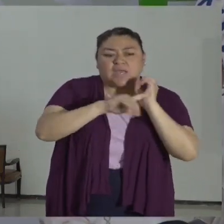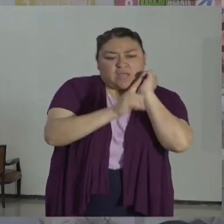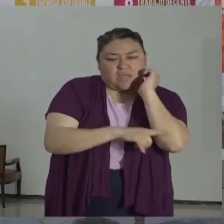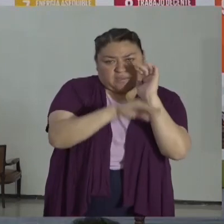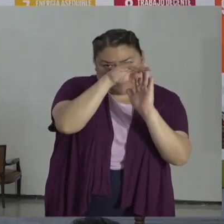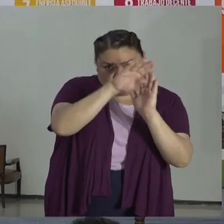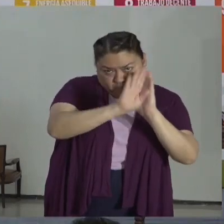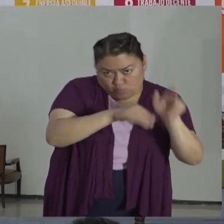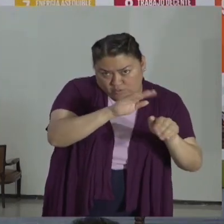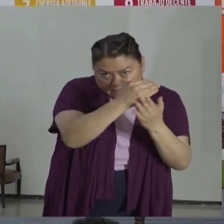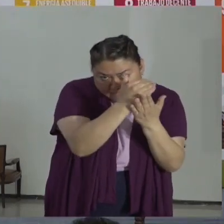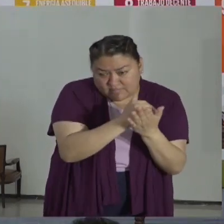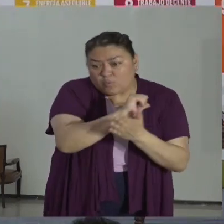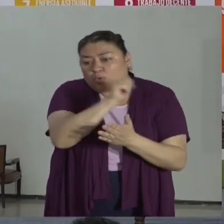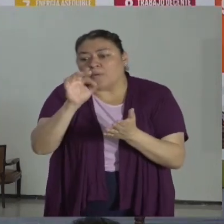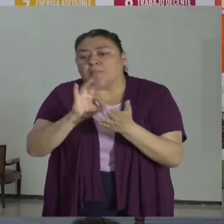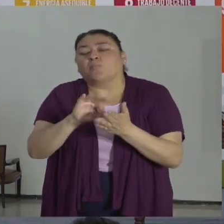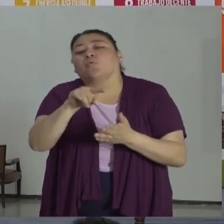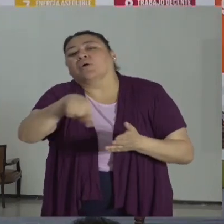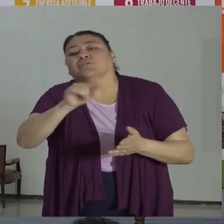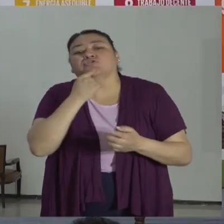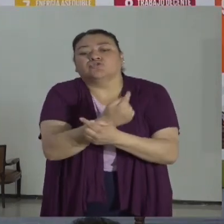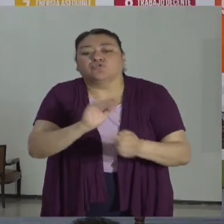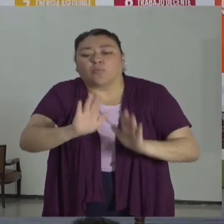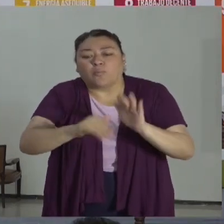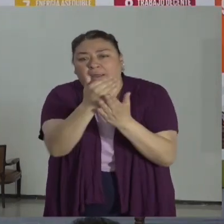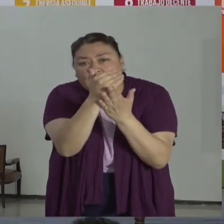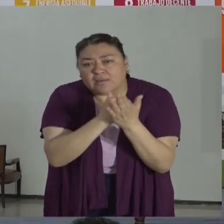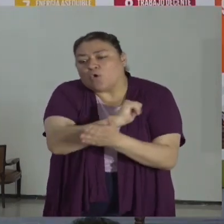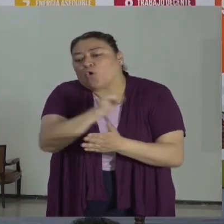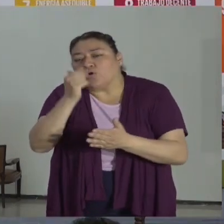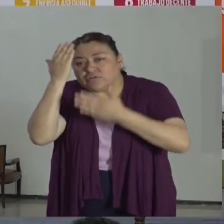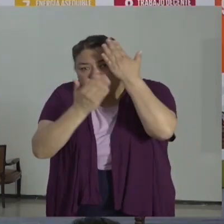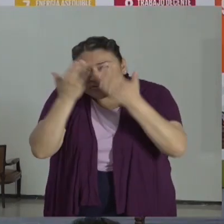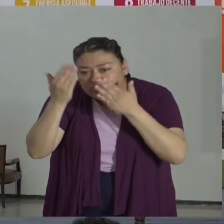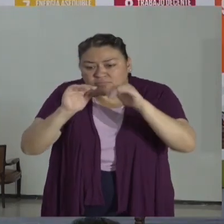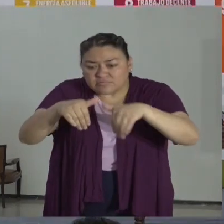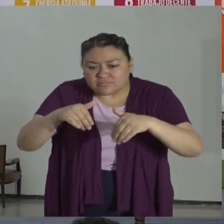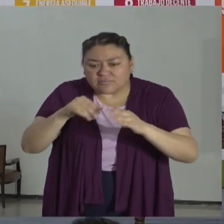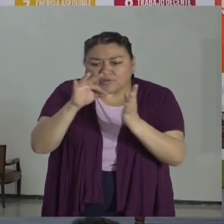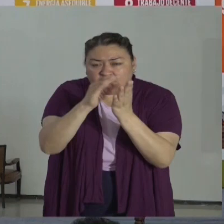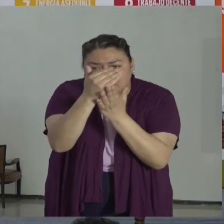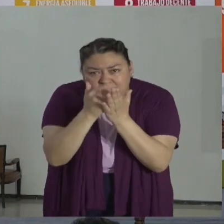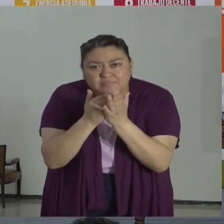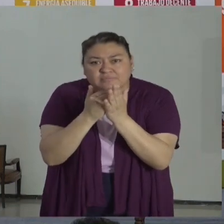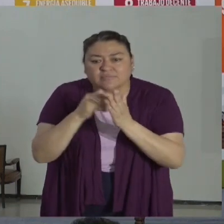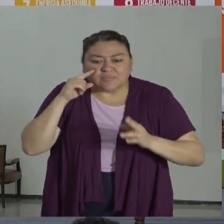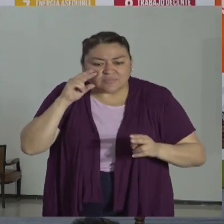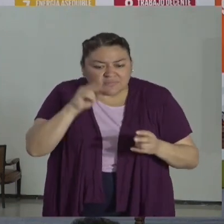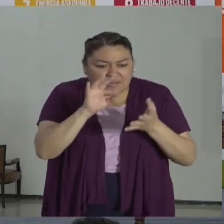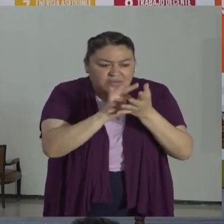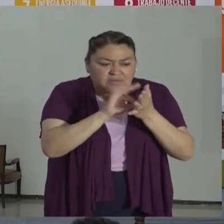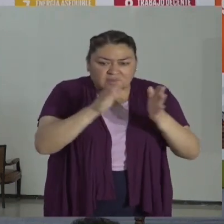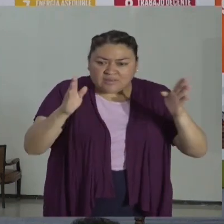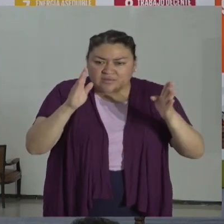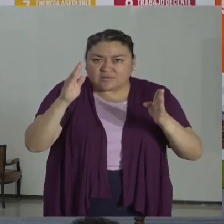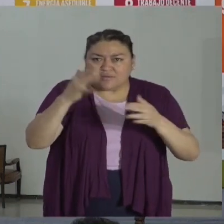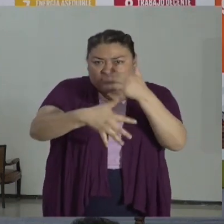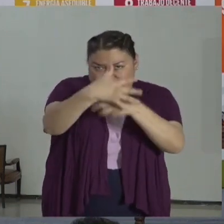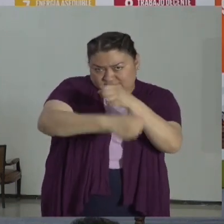inglés, francés y español. También en la sede del PNUD obtuvo el puesto de